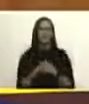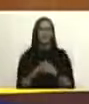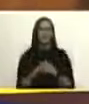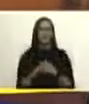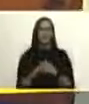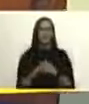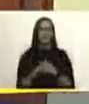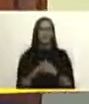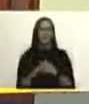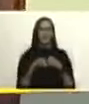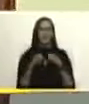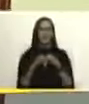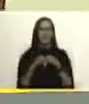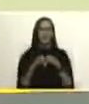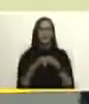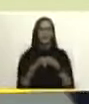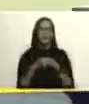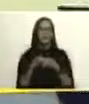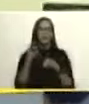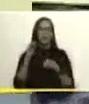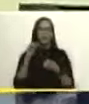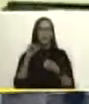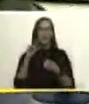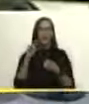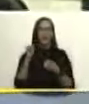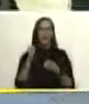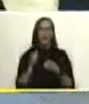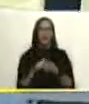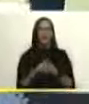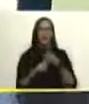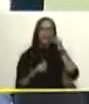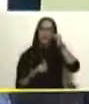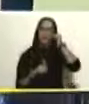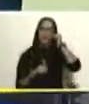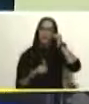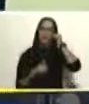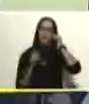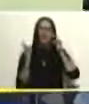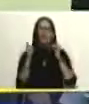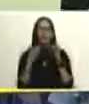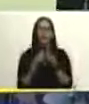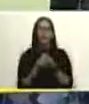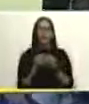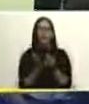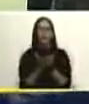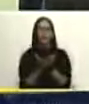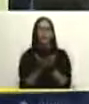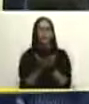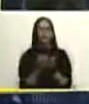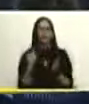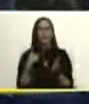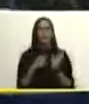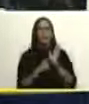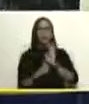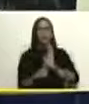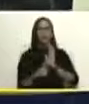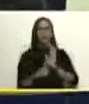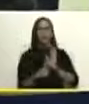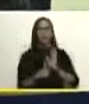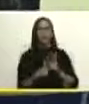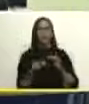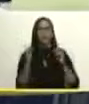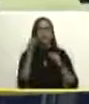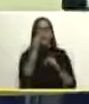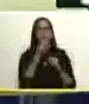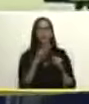es la compañera María Ángel Caicedo, porque ella junto con los estudiantes pues tiene que mostrarle este